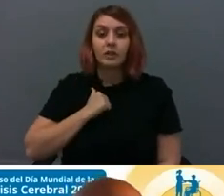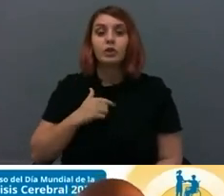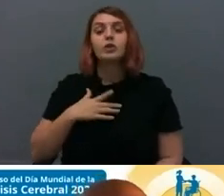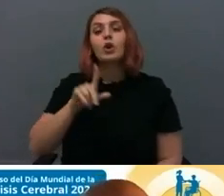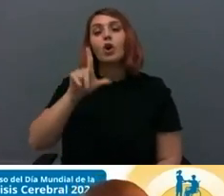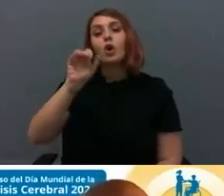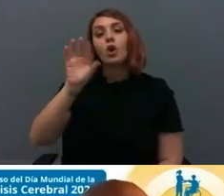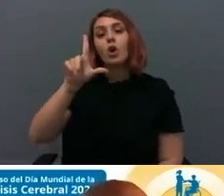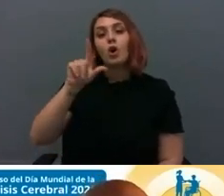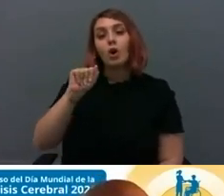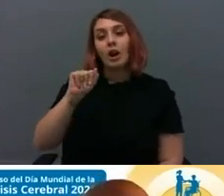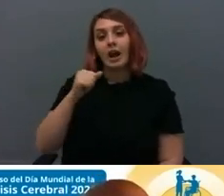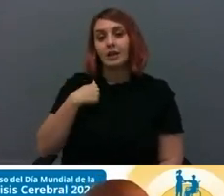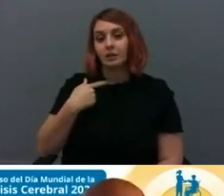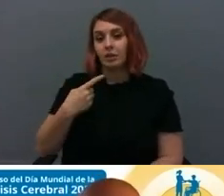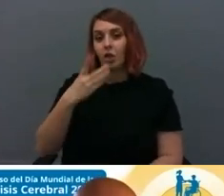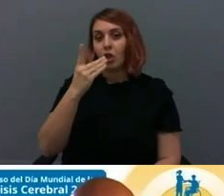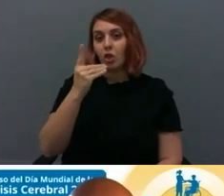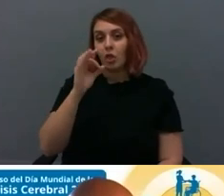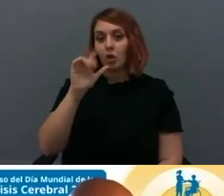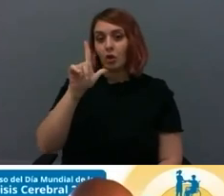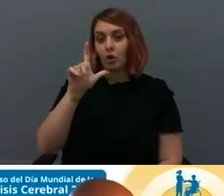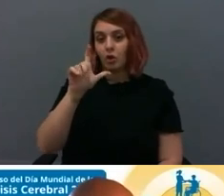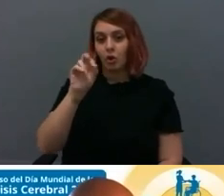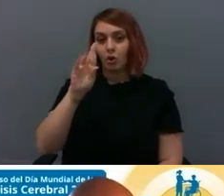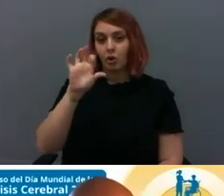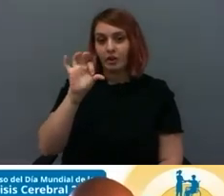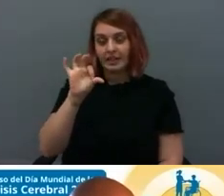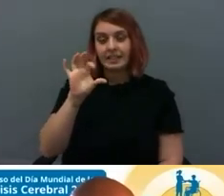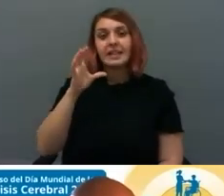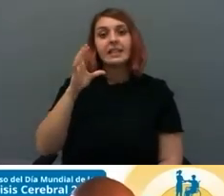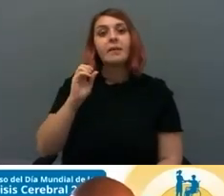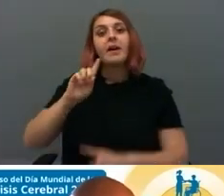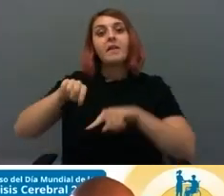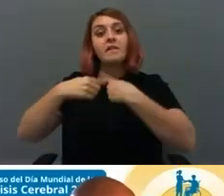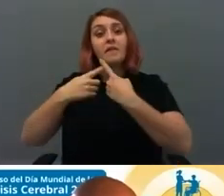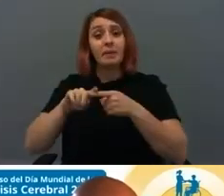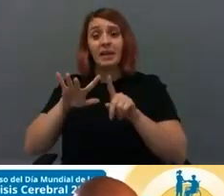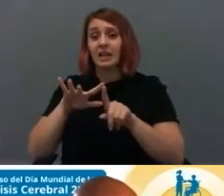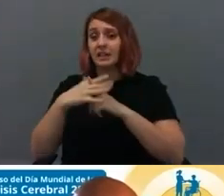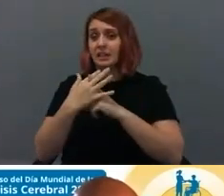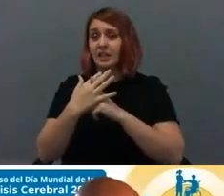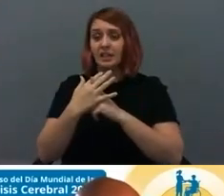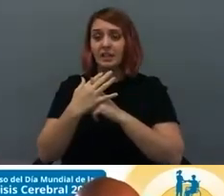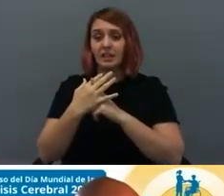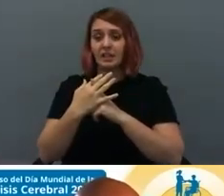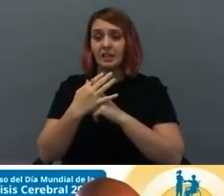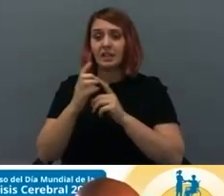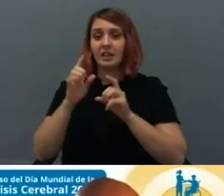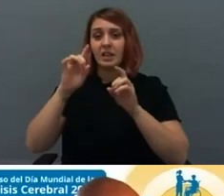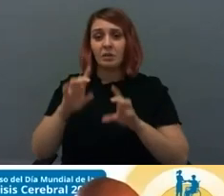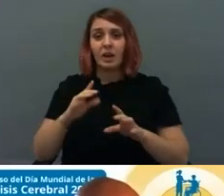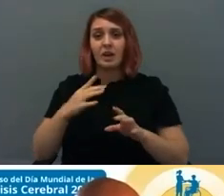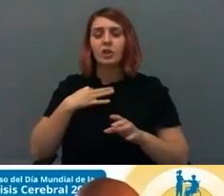por supuesto, con Dolores, que la encontrar a familias igual, y con Vicky, que yo también tengo